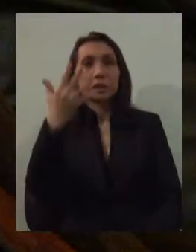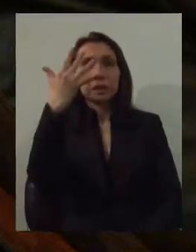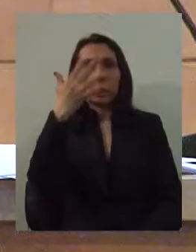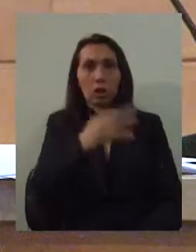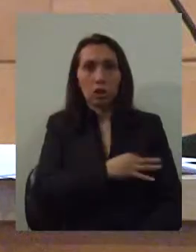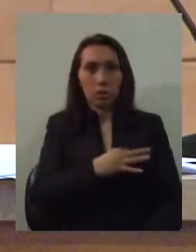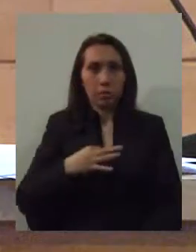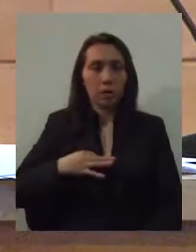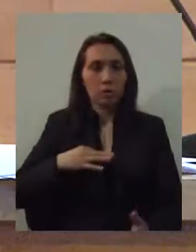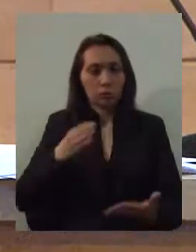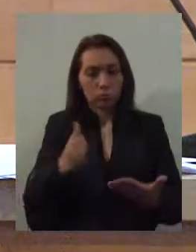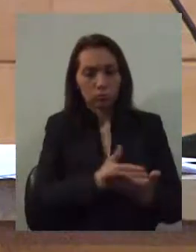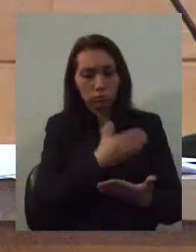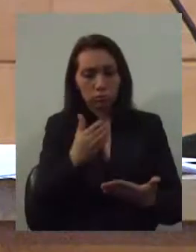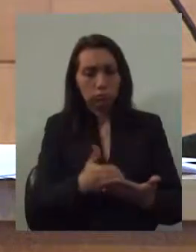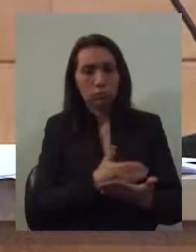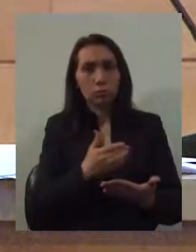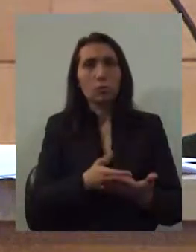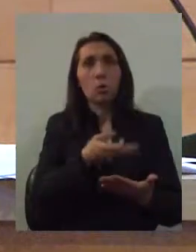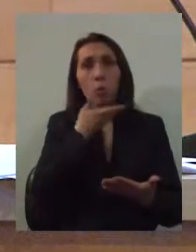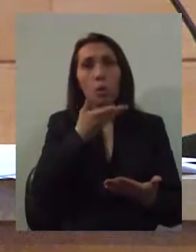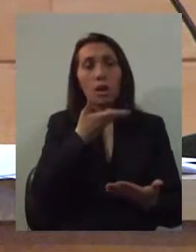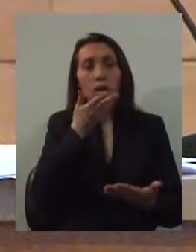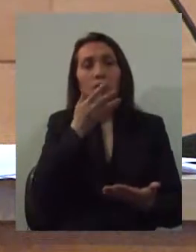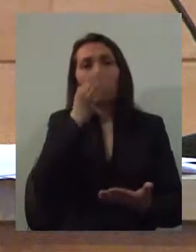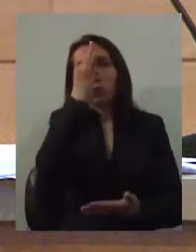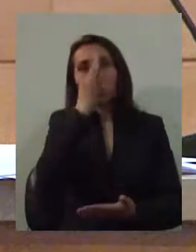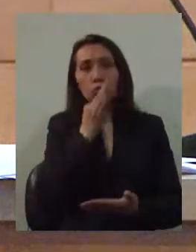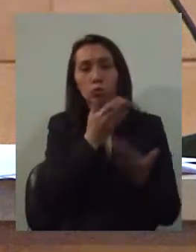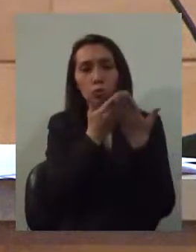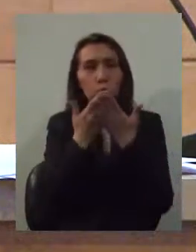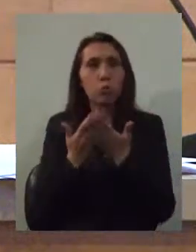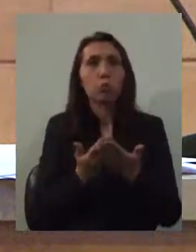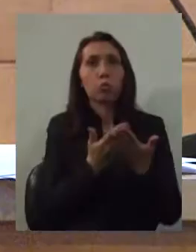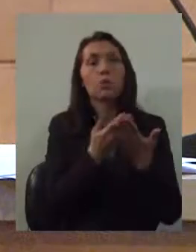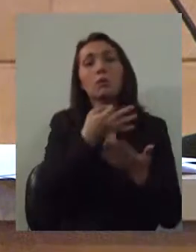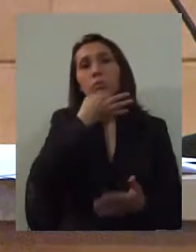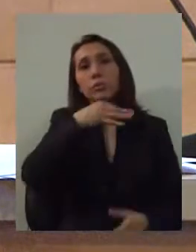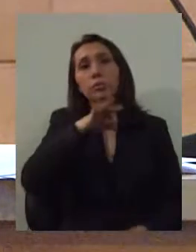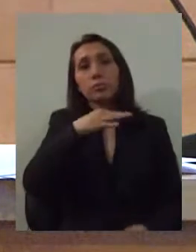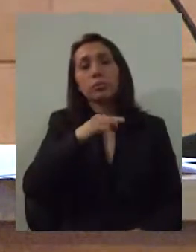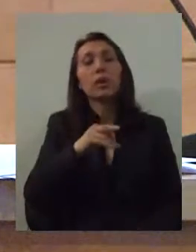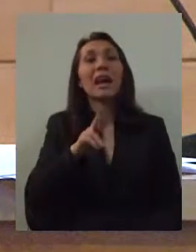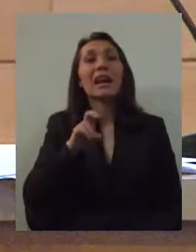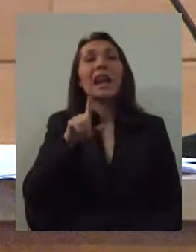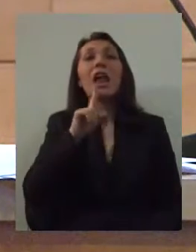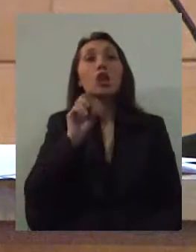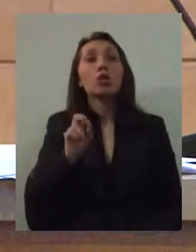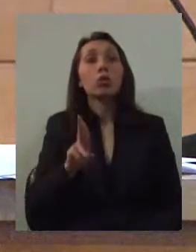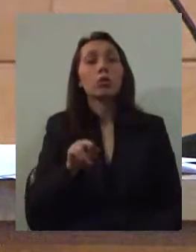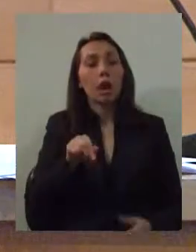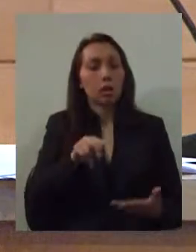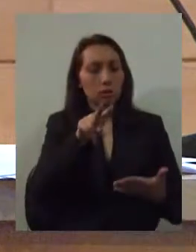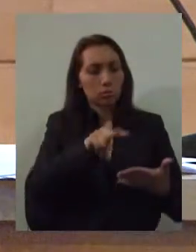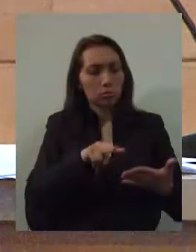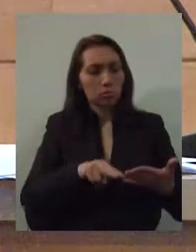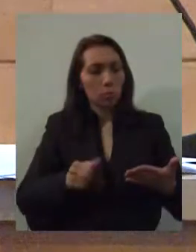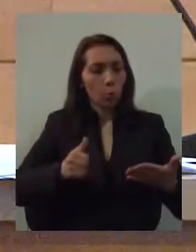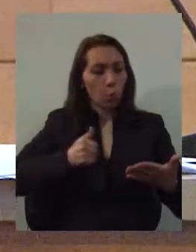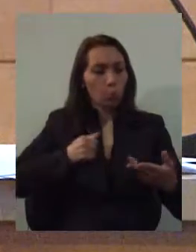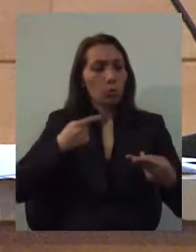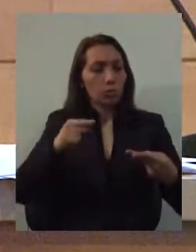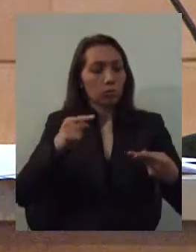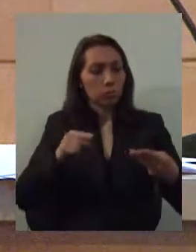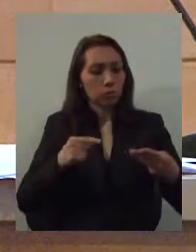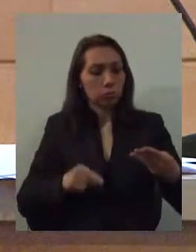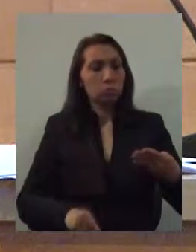ministros, en una cuenta que rinde un funcionario que lo ha estudiado previamente, que es el relator. Y acá se revisa entonces que los requisitos formales